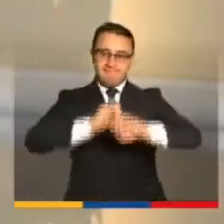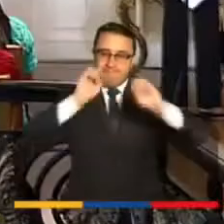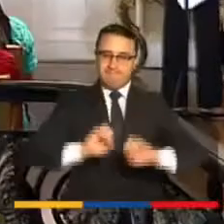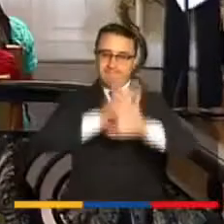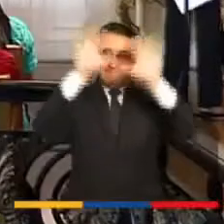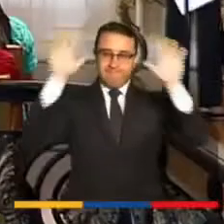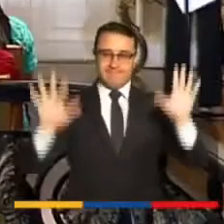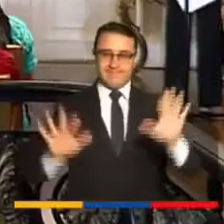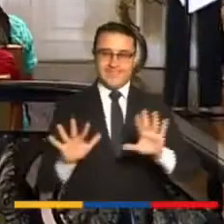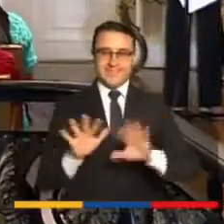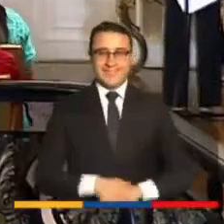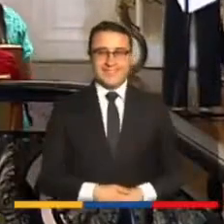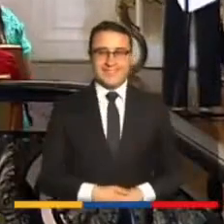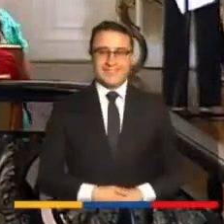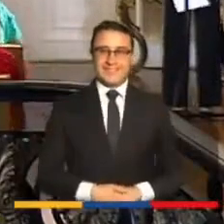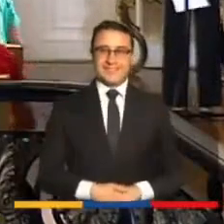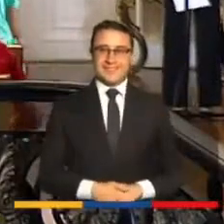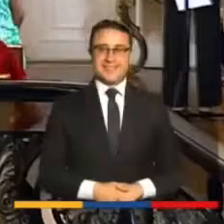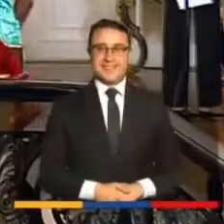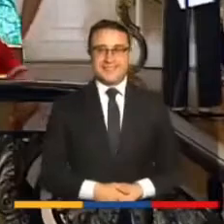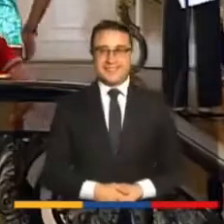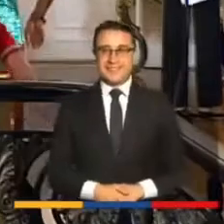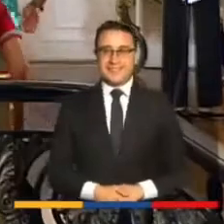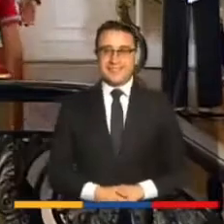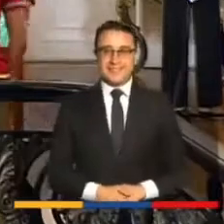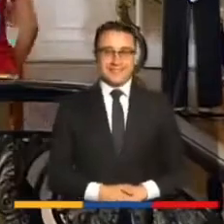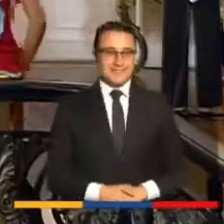Himno Nacional de la República de Colombia.